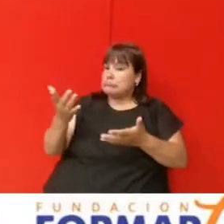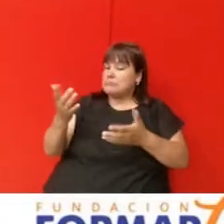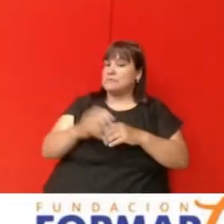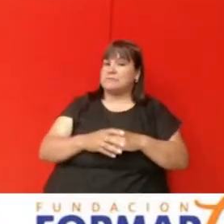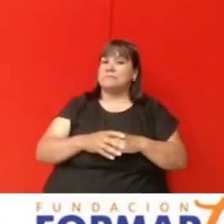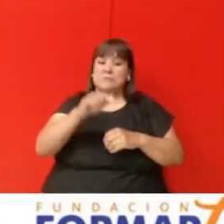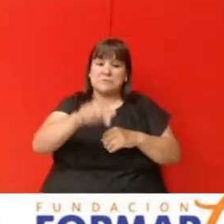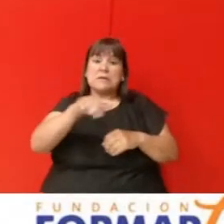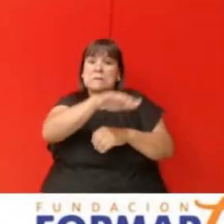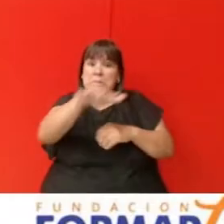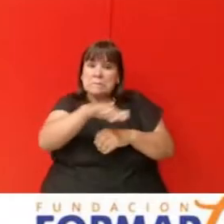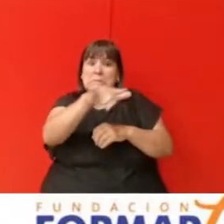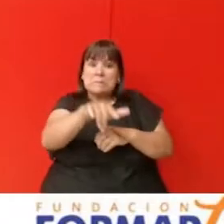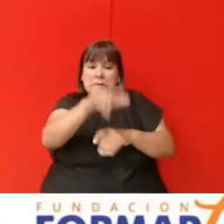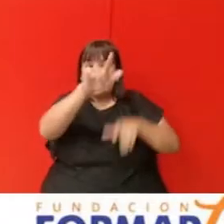A veces